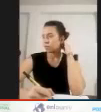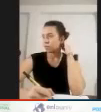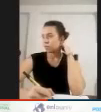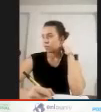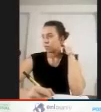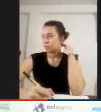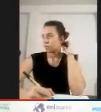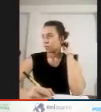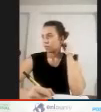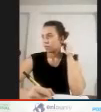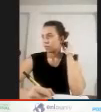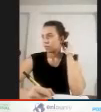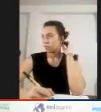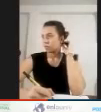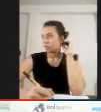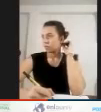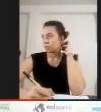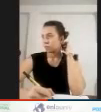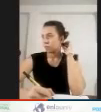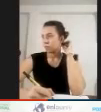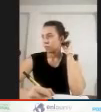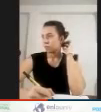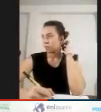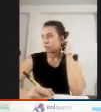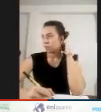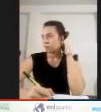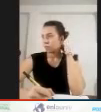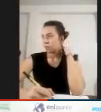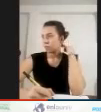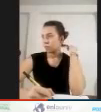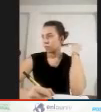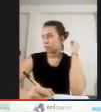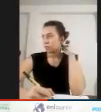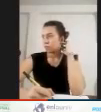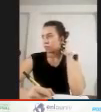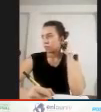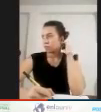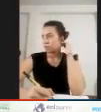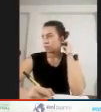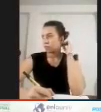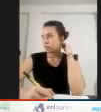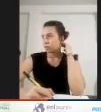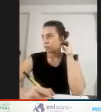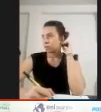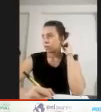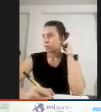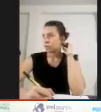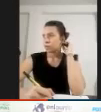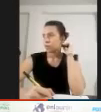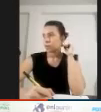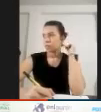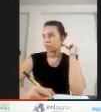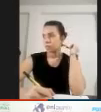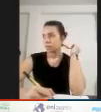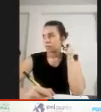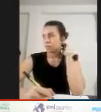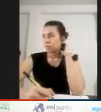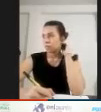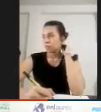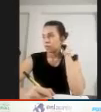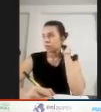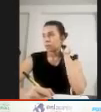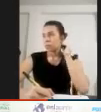allí. También forma parte del derecho privado, del derecho civil, porque regula la esencia o